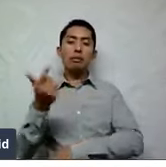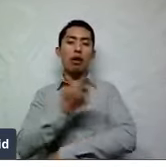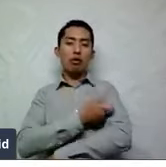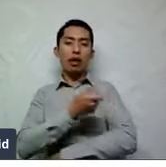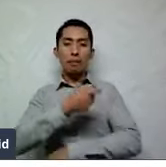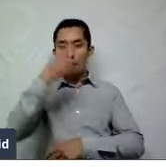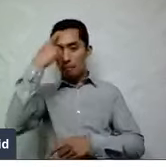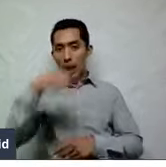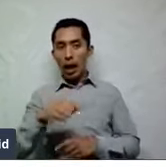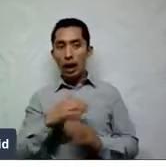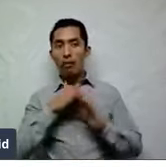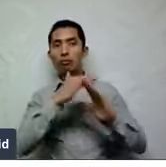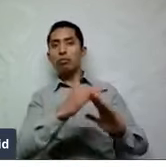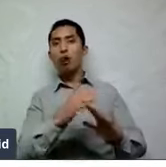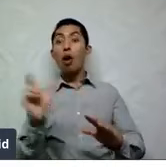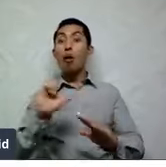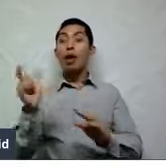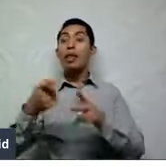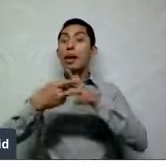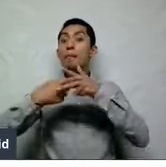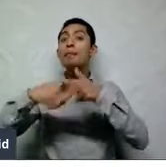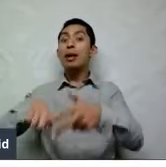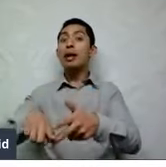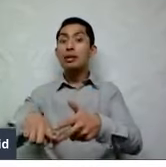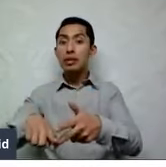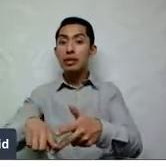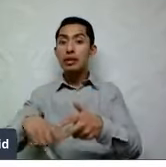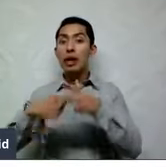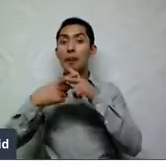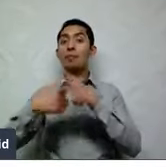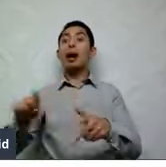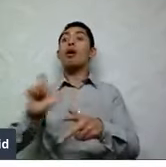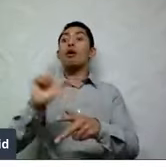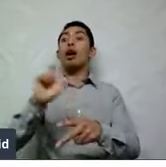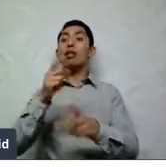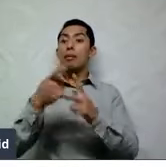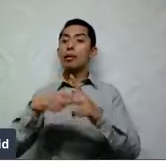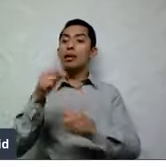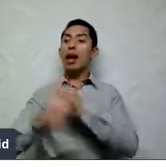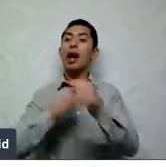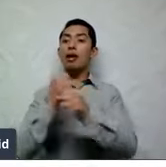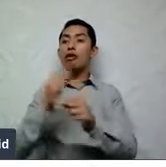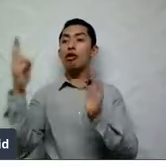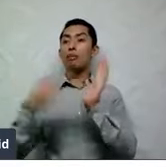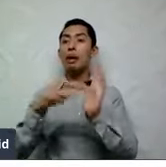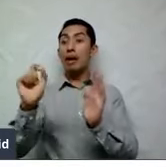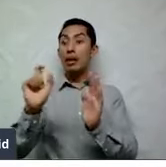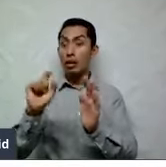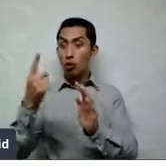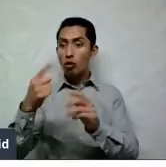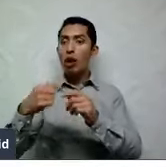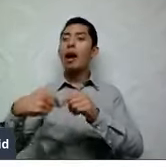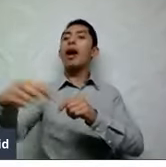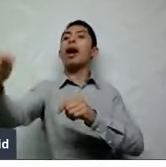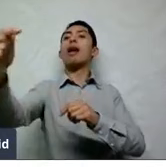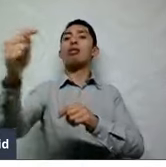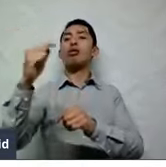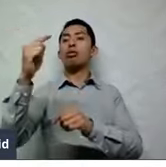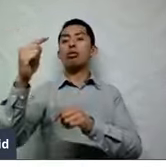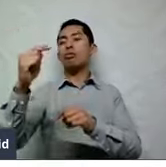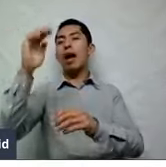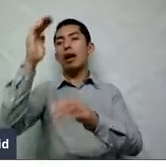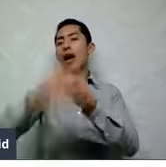sí como dicen, a principio del 2000, para proteger para el inicio del 2021 y todo el final del 2021. Entonces